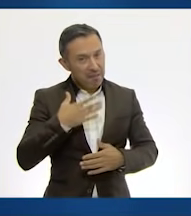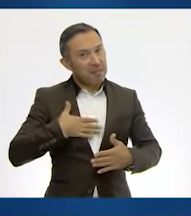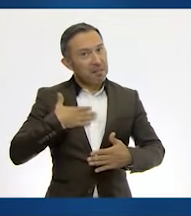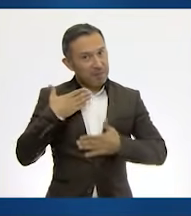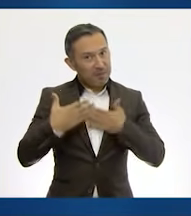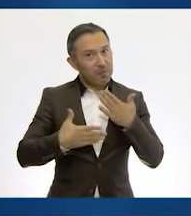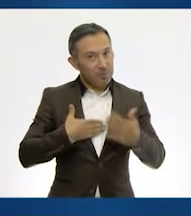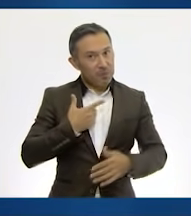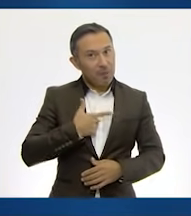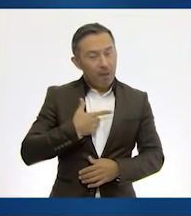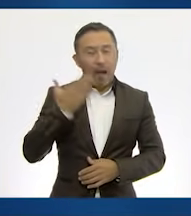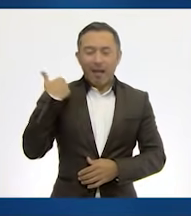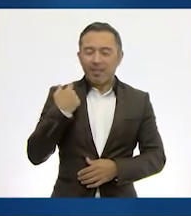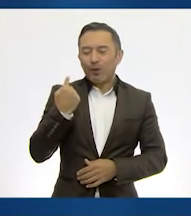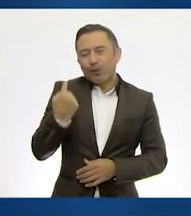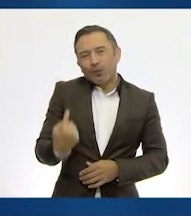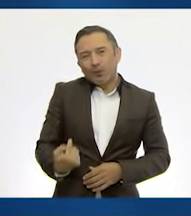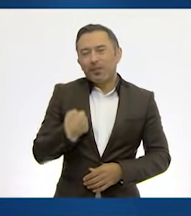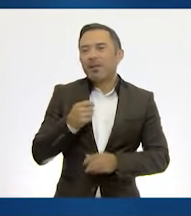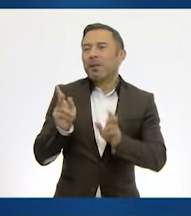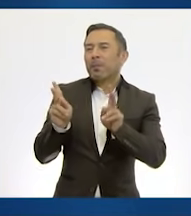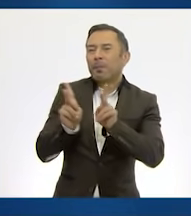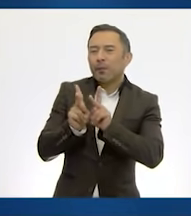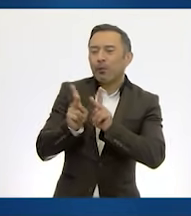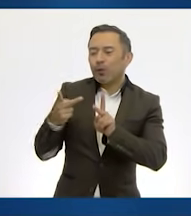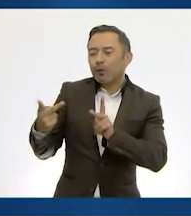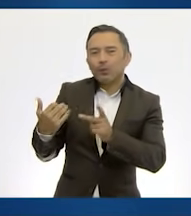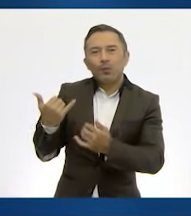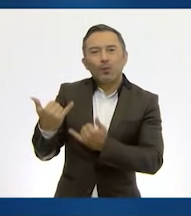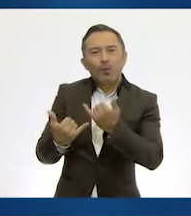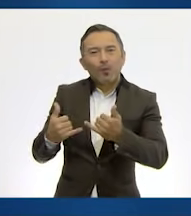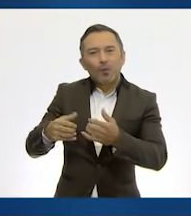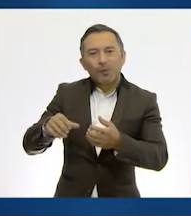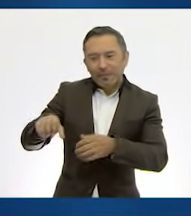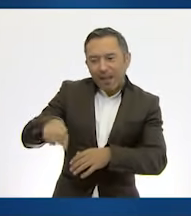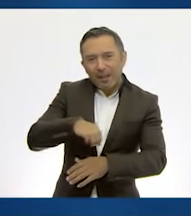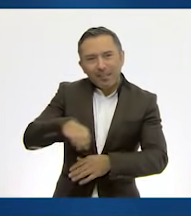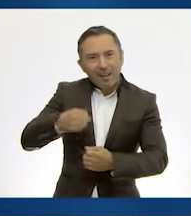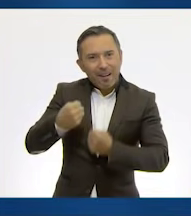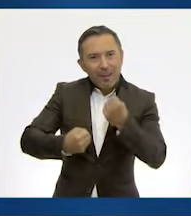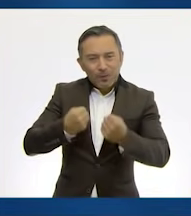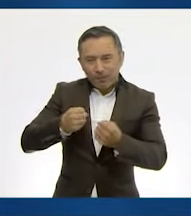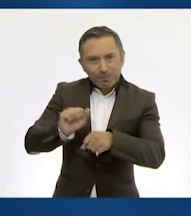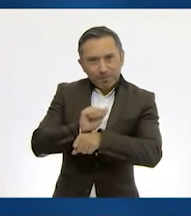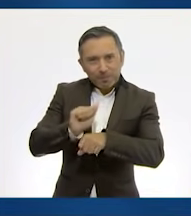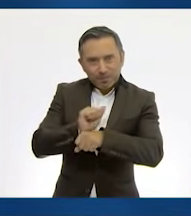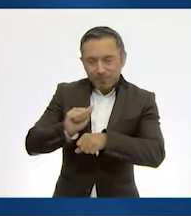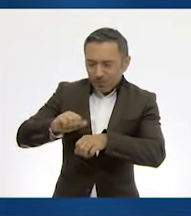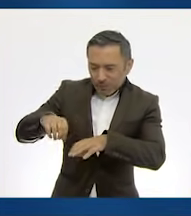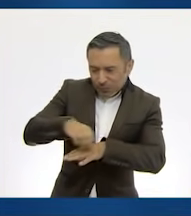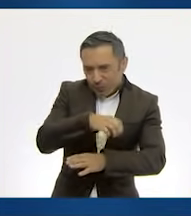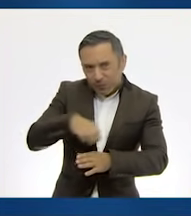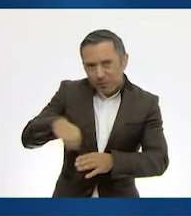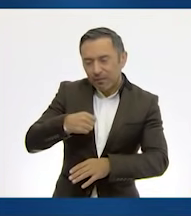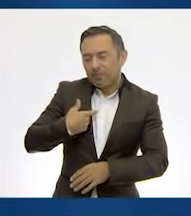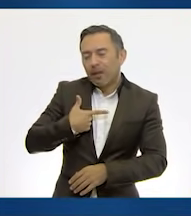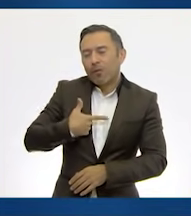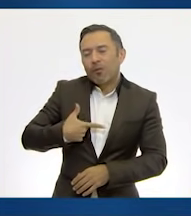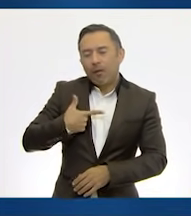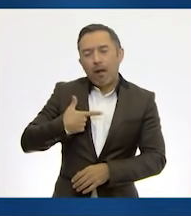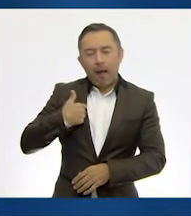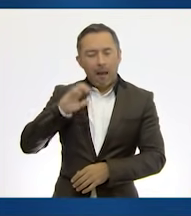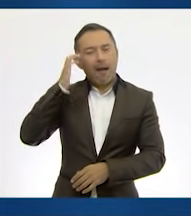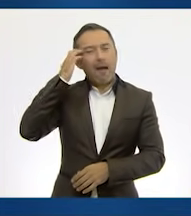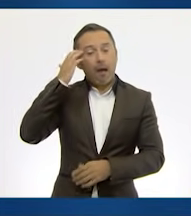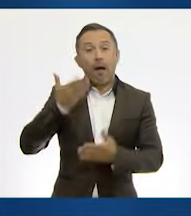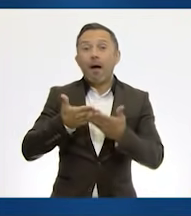con sus carritos, así que ya tengo algo de experiencia, aunque me doy cuenta de que esta vez lo combinaremos con todo lo que estamos aprendiendo